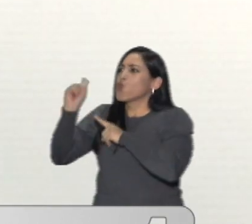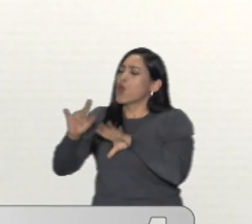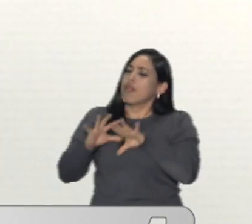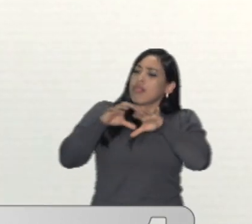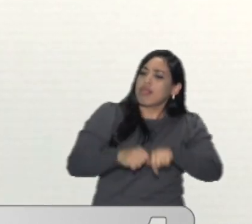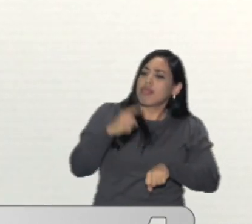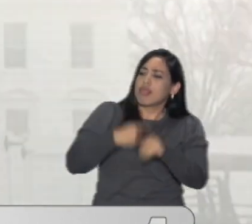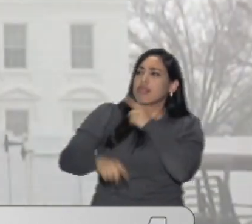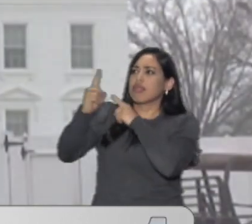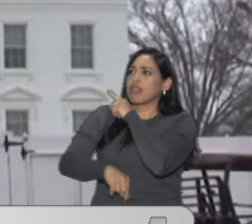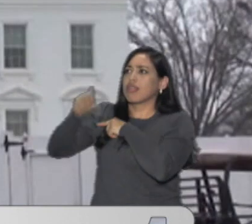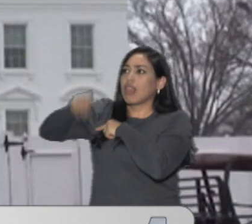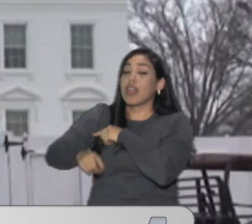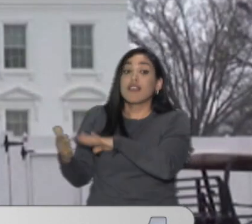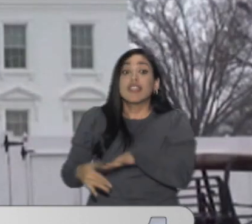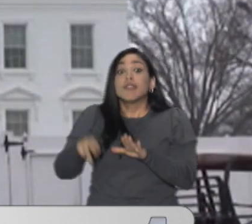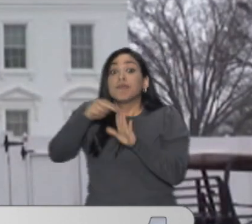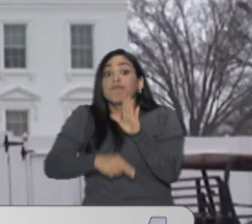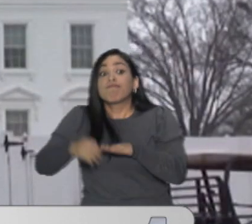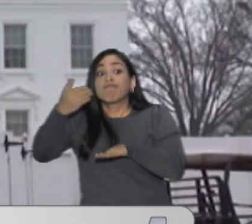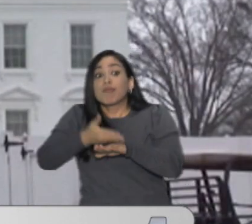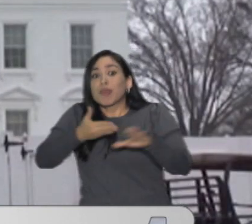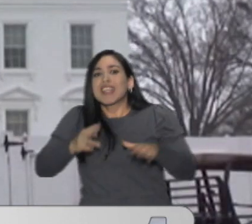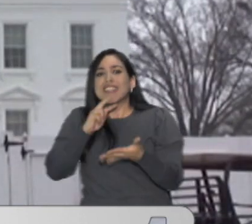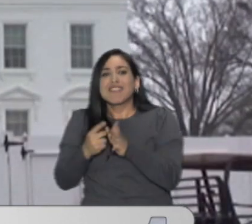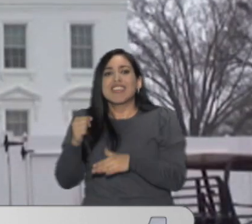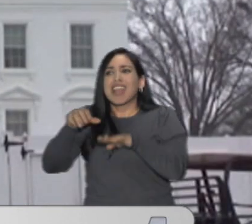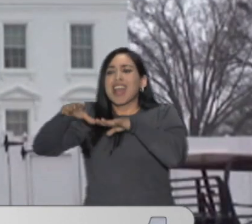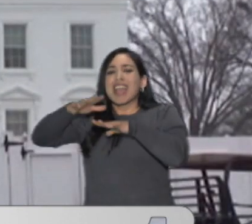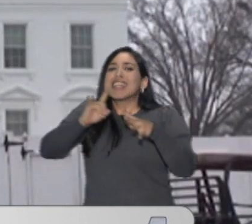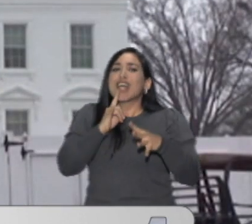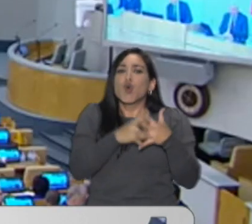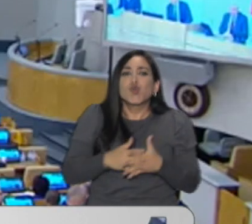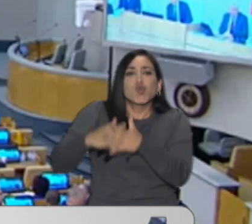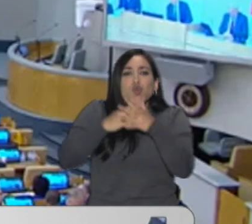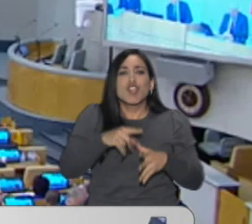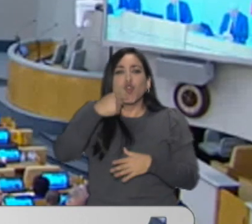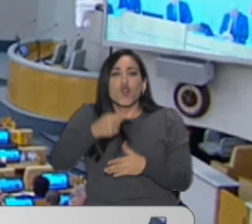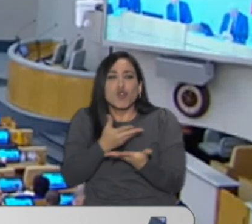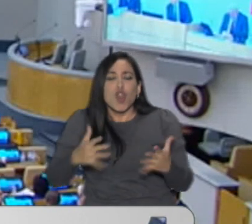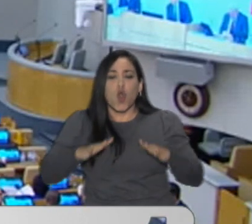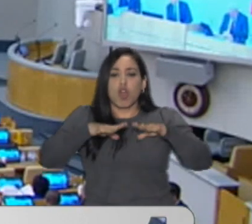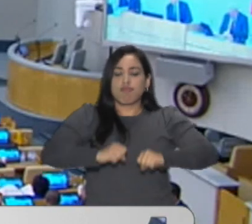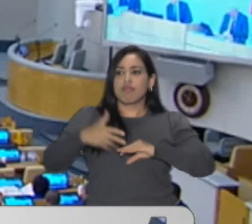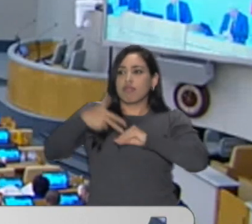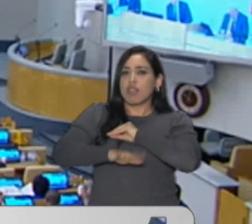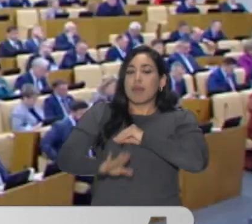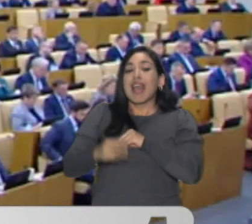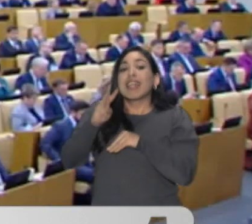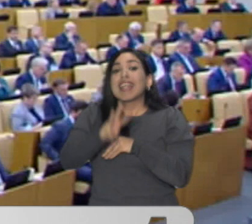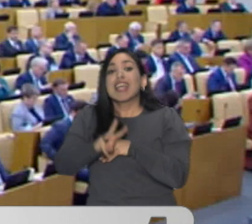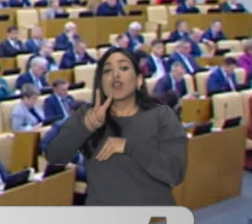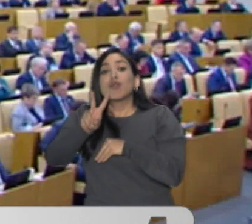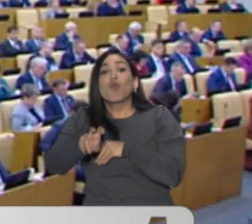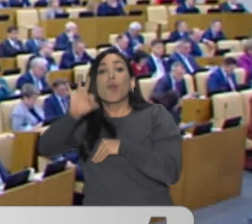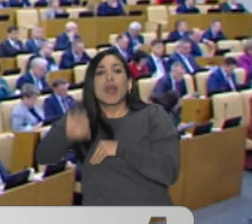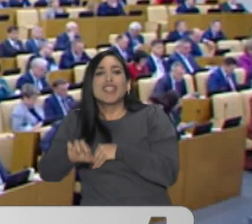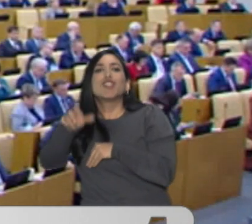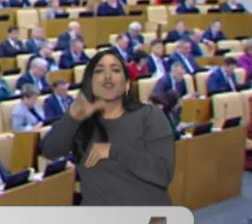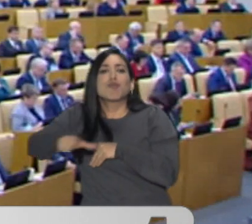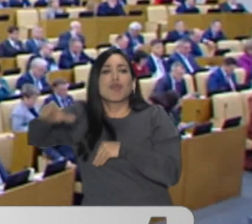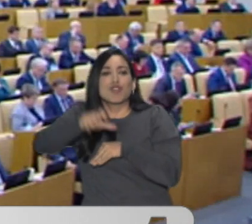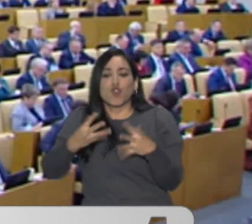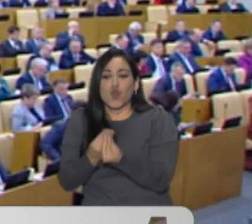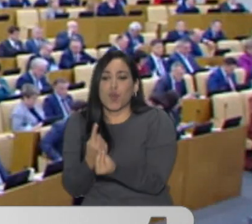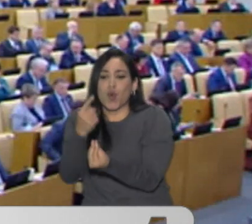de Ucrania. Estas medidas, que implican congelar los bienes en Estados Unidos, conciernen a 328 diputados de la Cámara